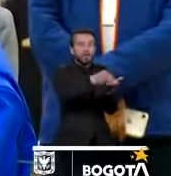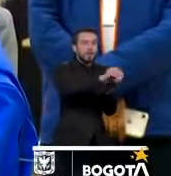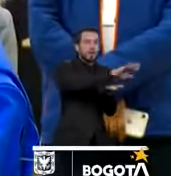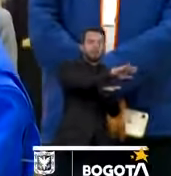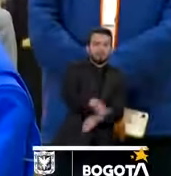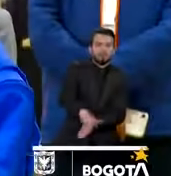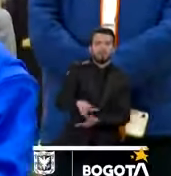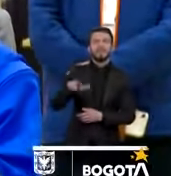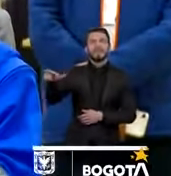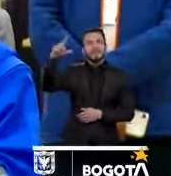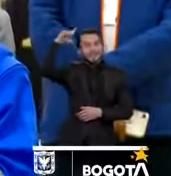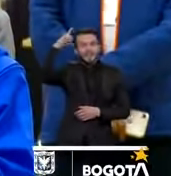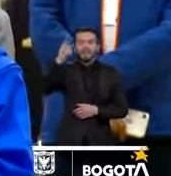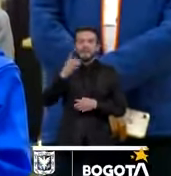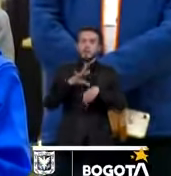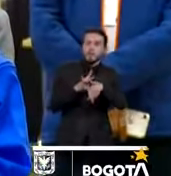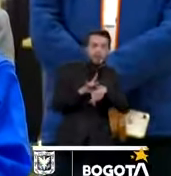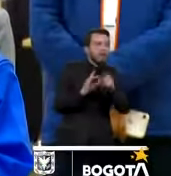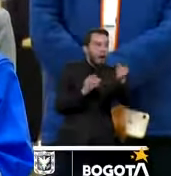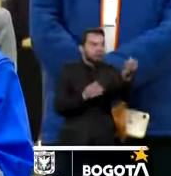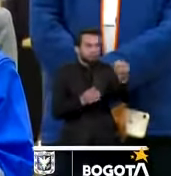para nuestros personal.